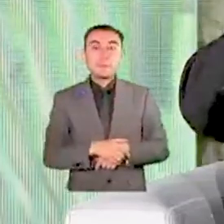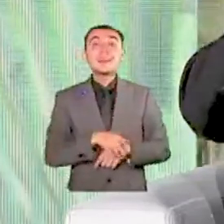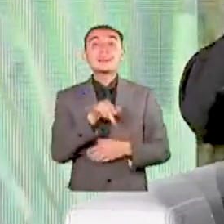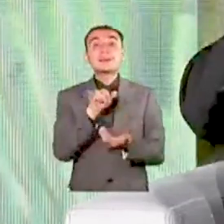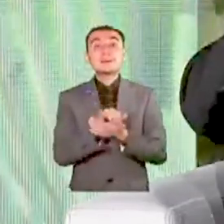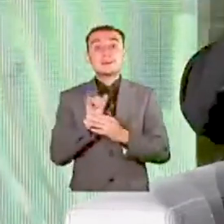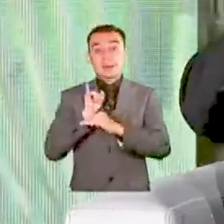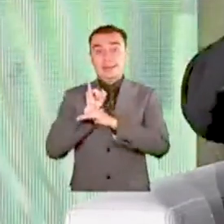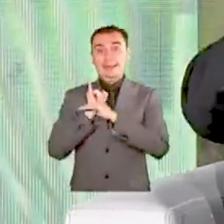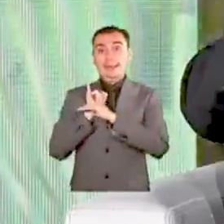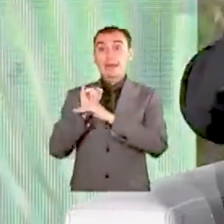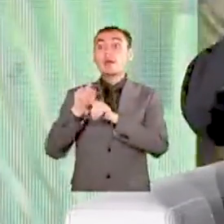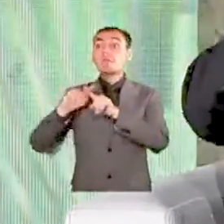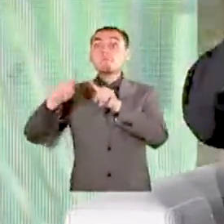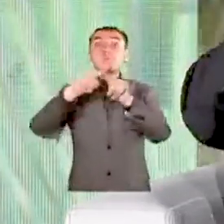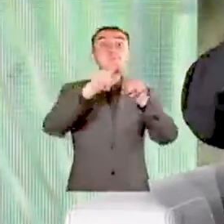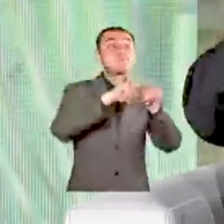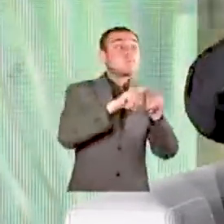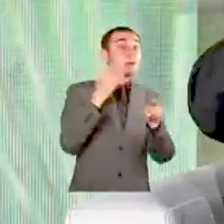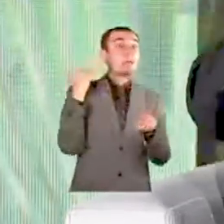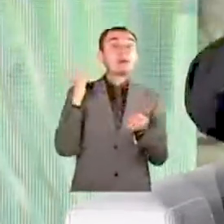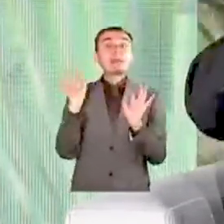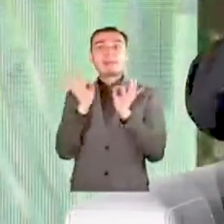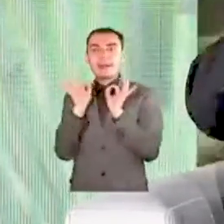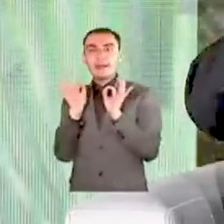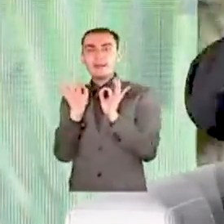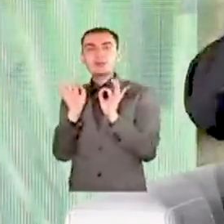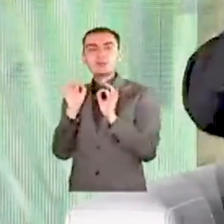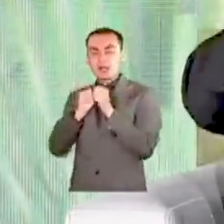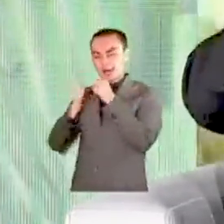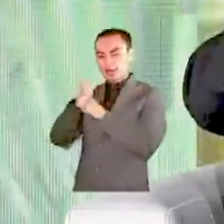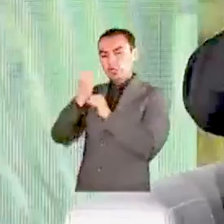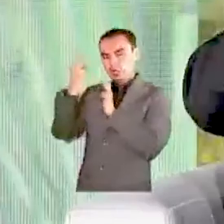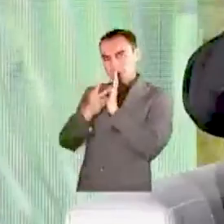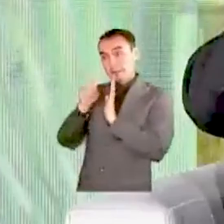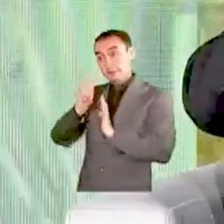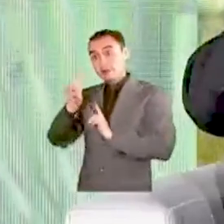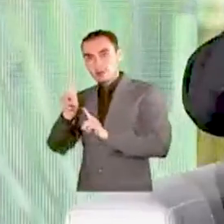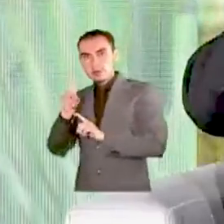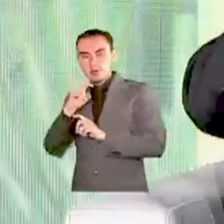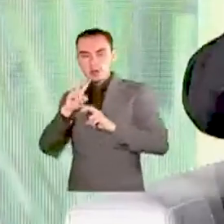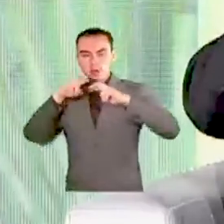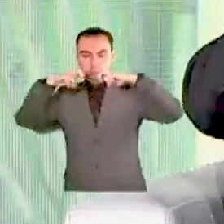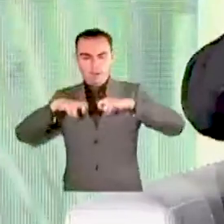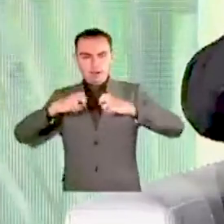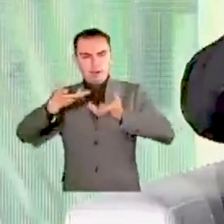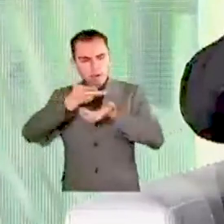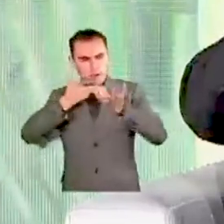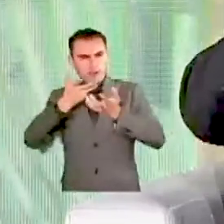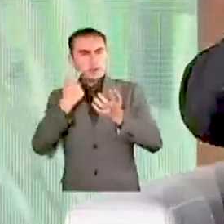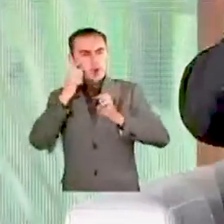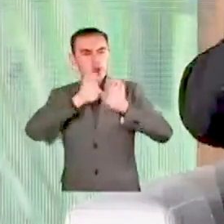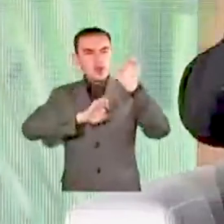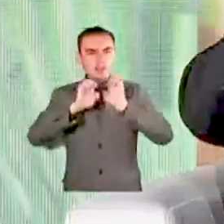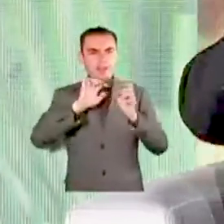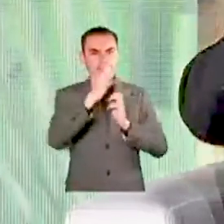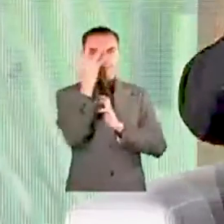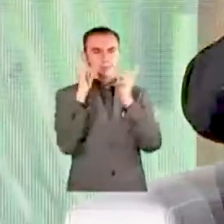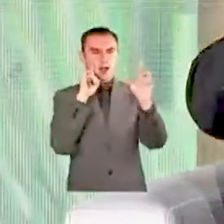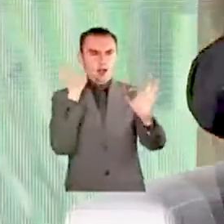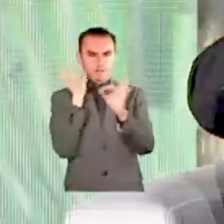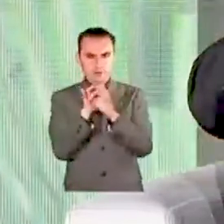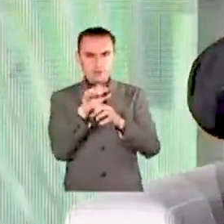articulación institucional que incluso inició con una primera mesa en 2021 de lucha contra la deforestación con un énfasis en